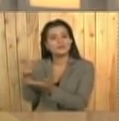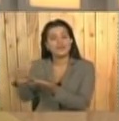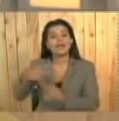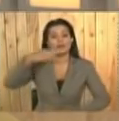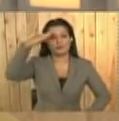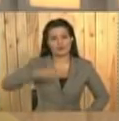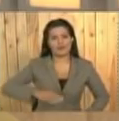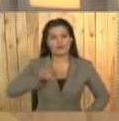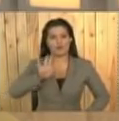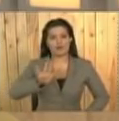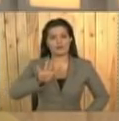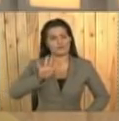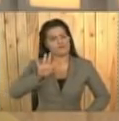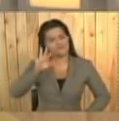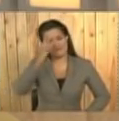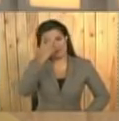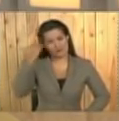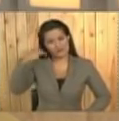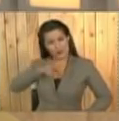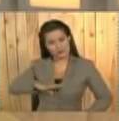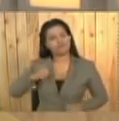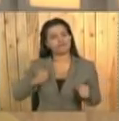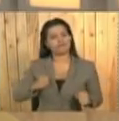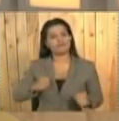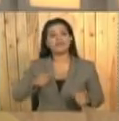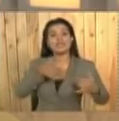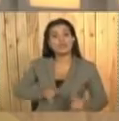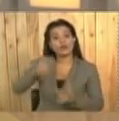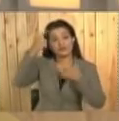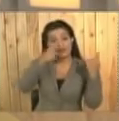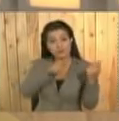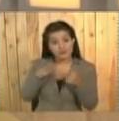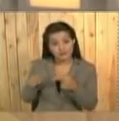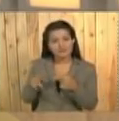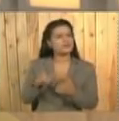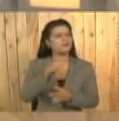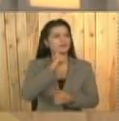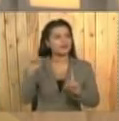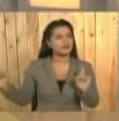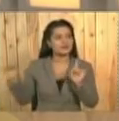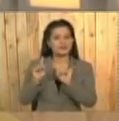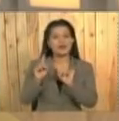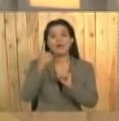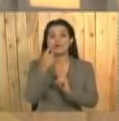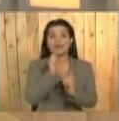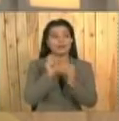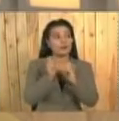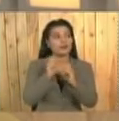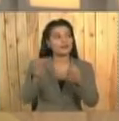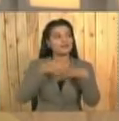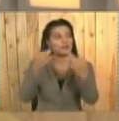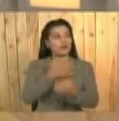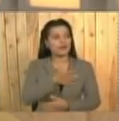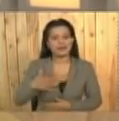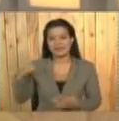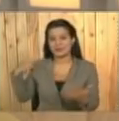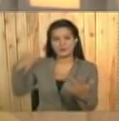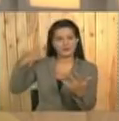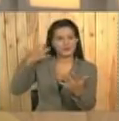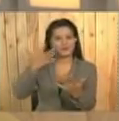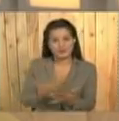hijo y guía del comandante Chávez y bueno a mi lado hablaremos sobre les presento una de las entrevistas que siempre había querido hacer durante toda mi